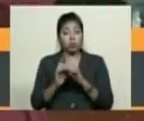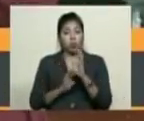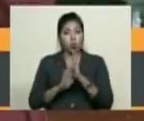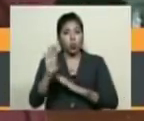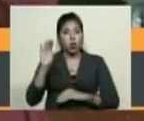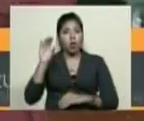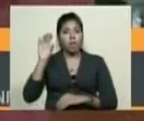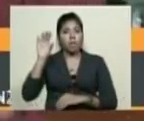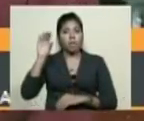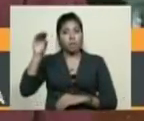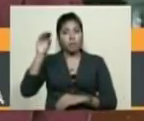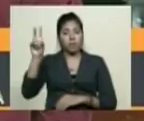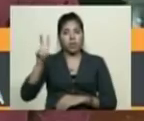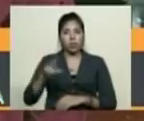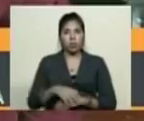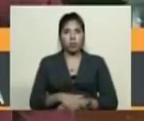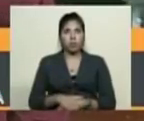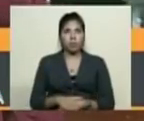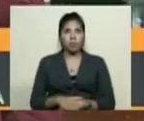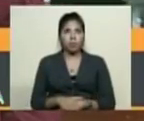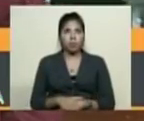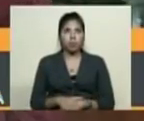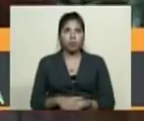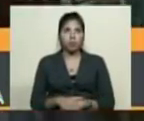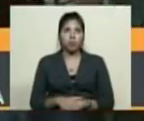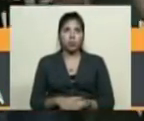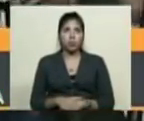Creo que esa es la prioridad fundamental.